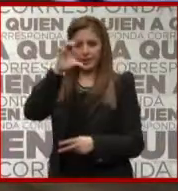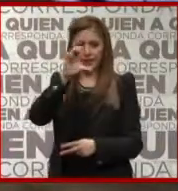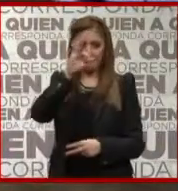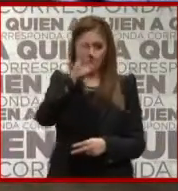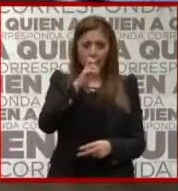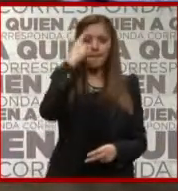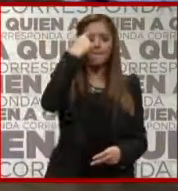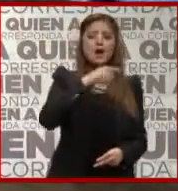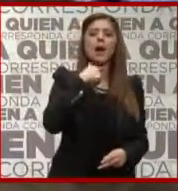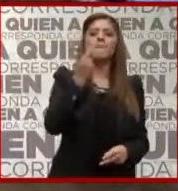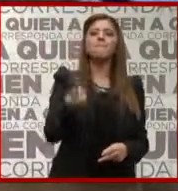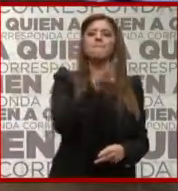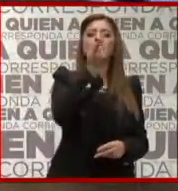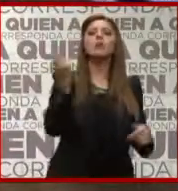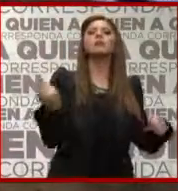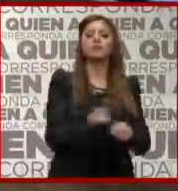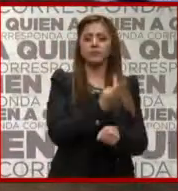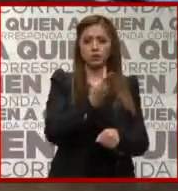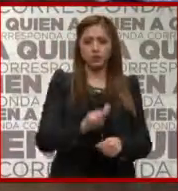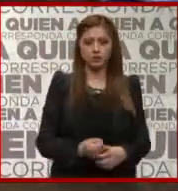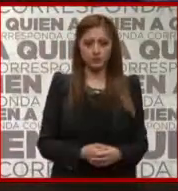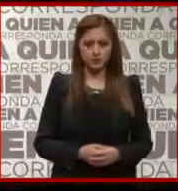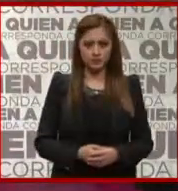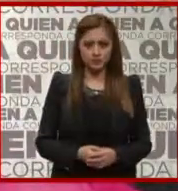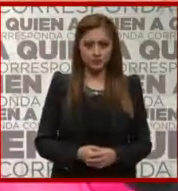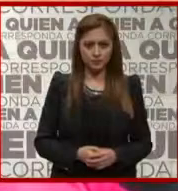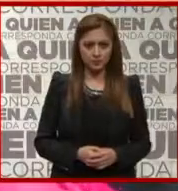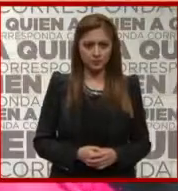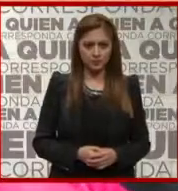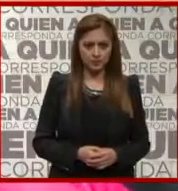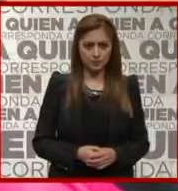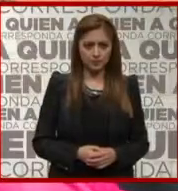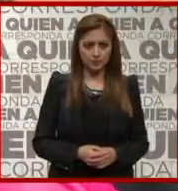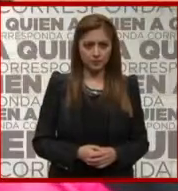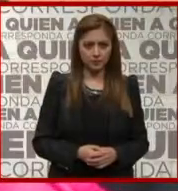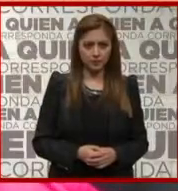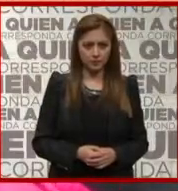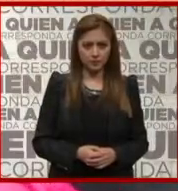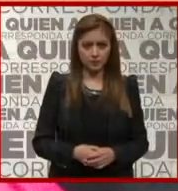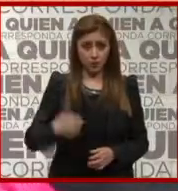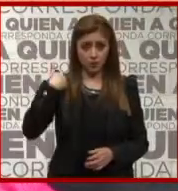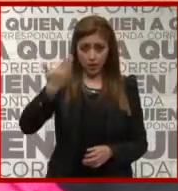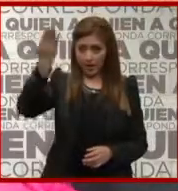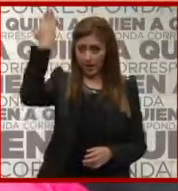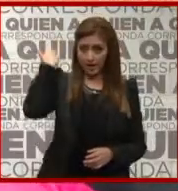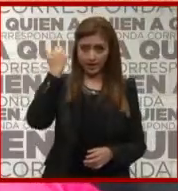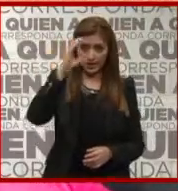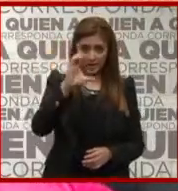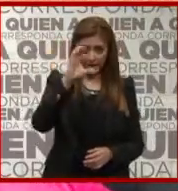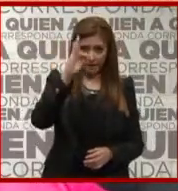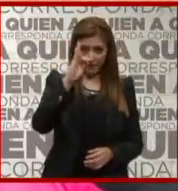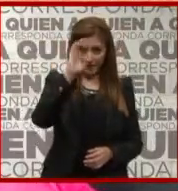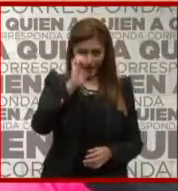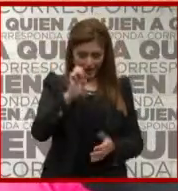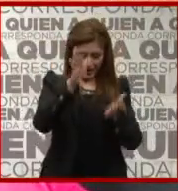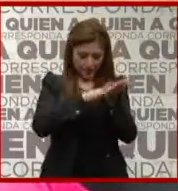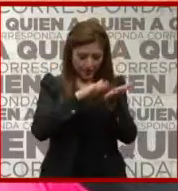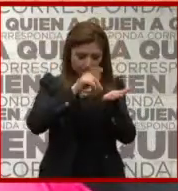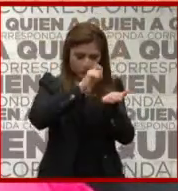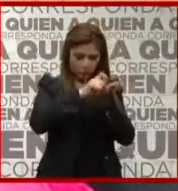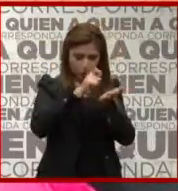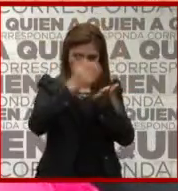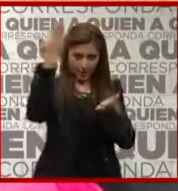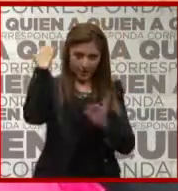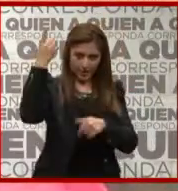Electricidad para darle un seguimiento. Debido al reporte que les había hecho a la Comisión Federal de Electricidad en el